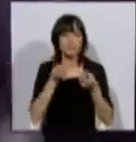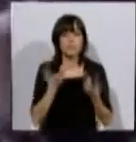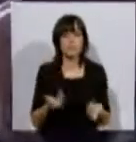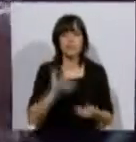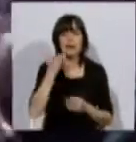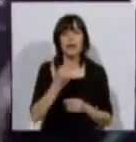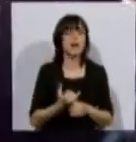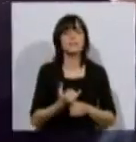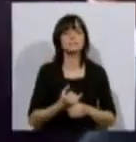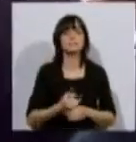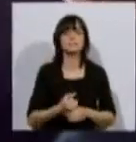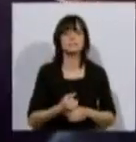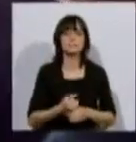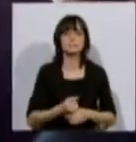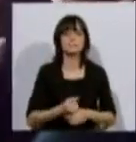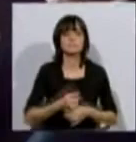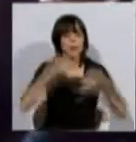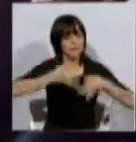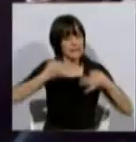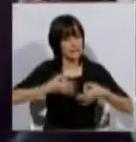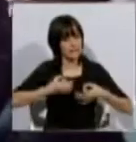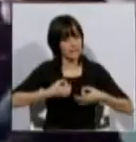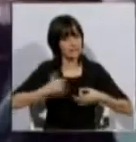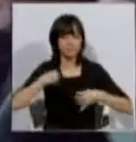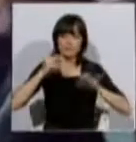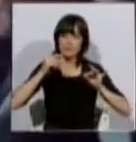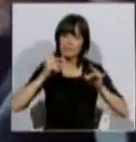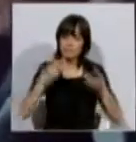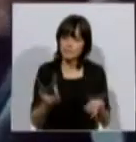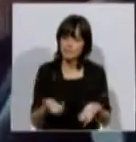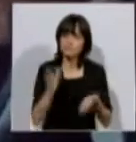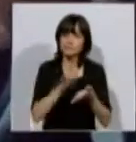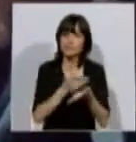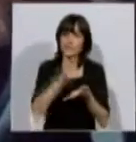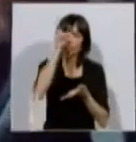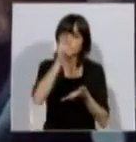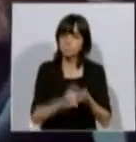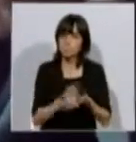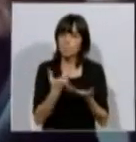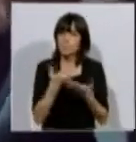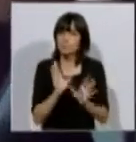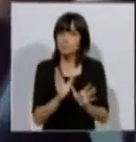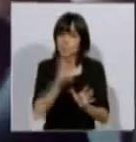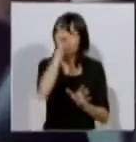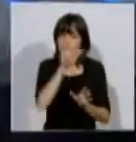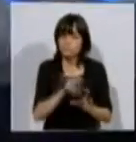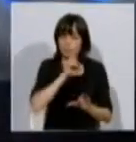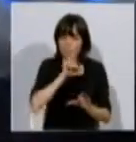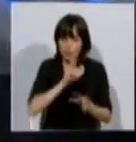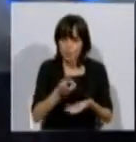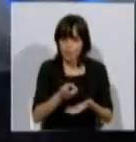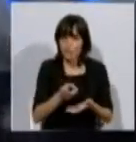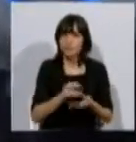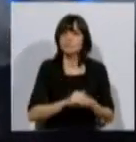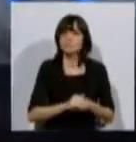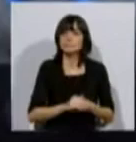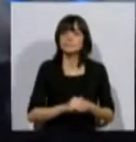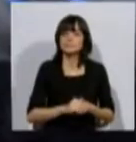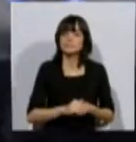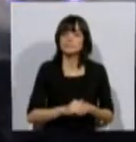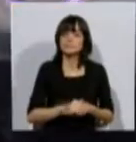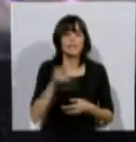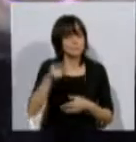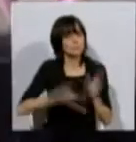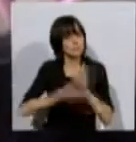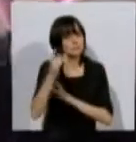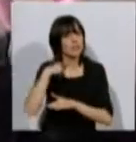hay una realidad bastante compleja con una pasajera, o una posible pasajera de Aerolíneas. Esto es en